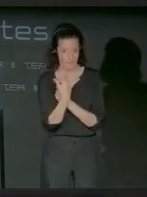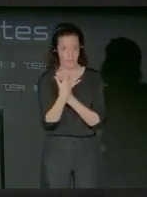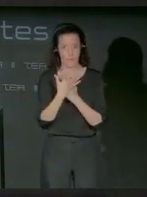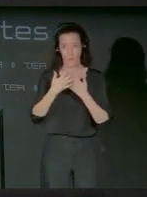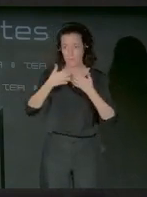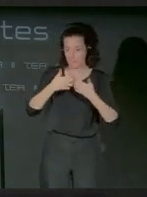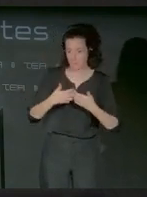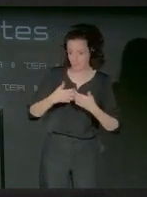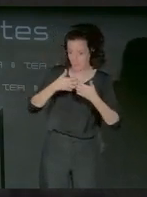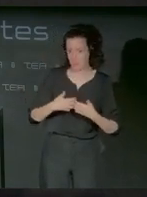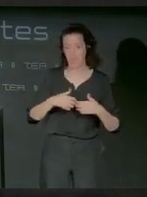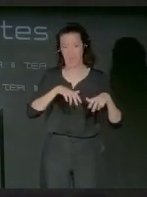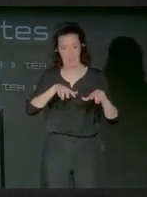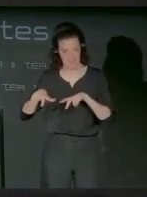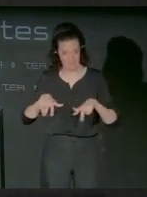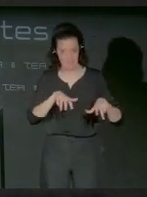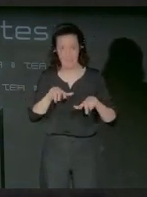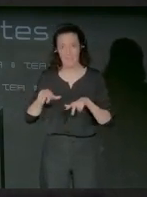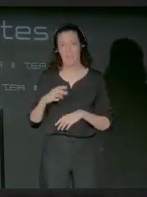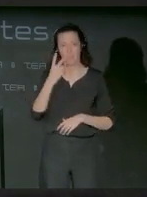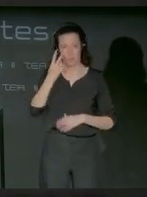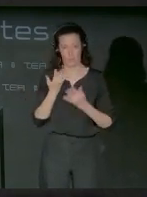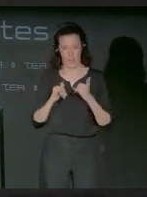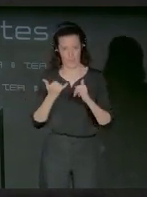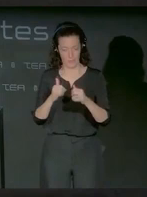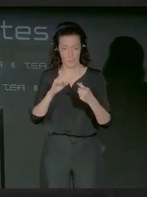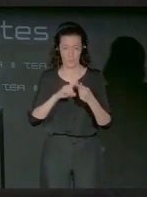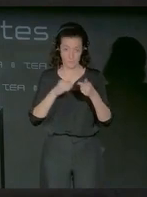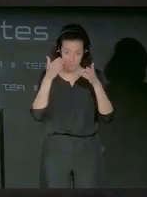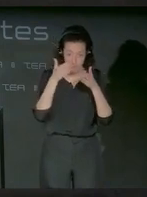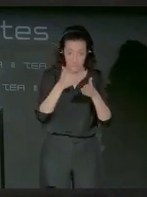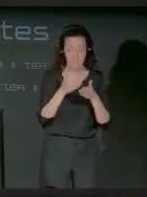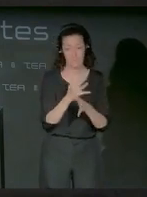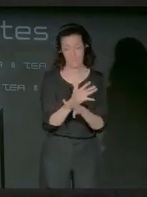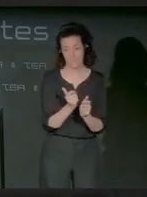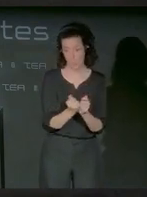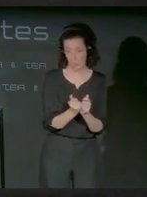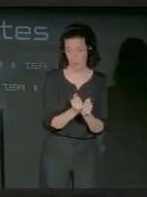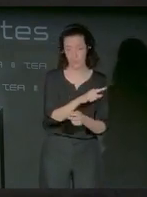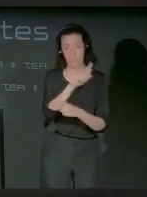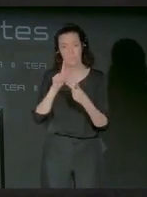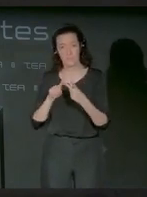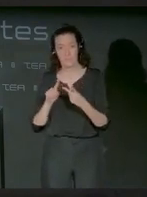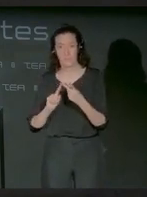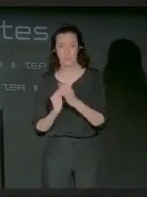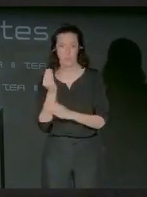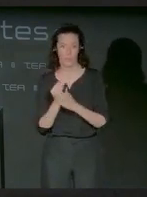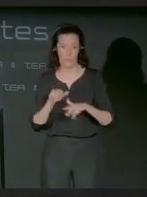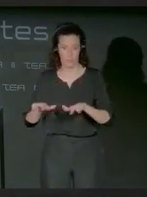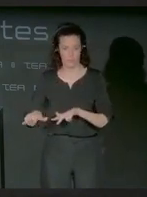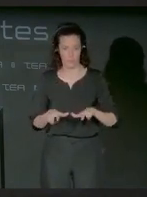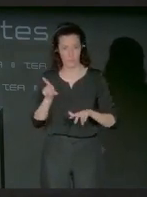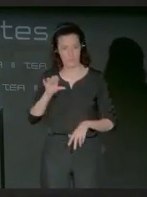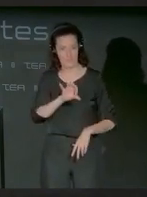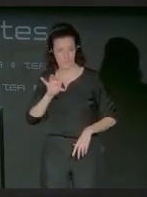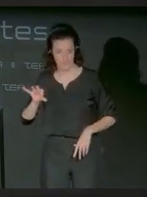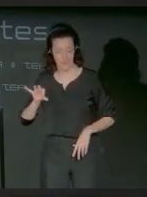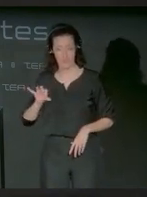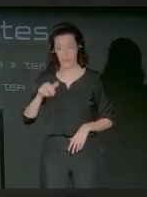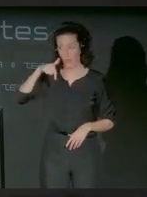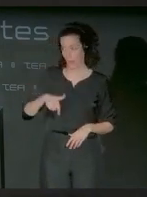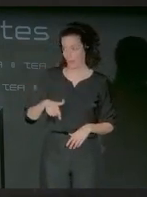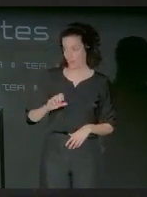dos eventos en el marco de esta presidencia uno centrado en videojuegos y otro centrado en producción audiovisual en San Sebastián y hoy es el primero de ellos